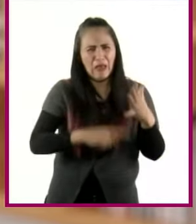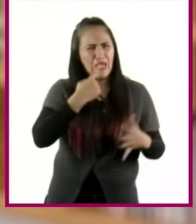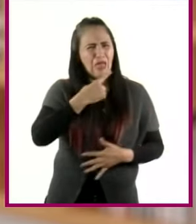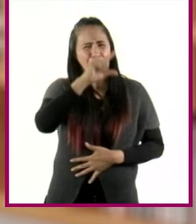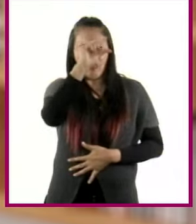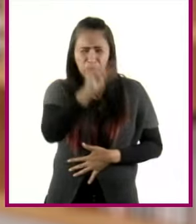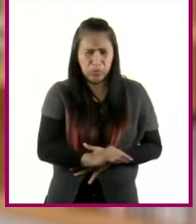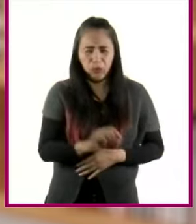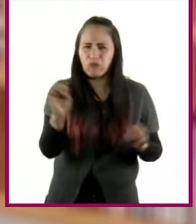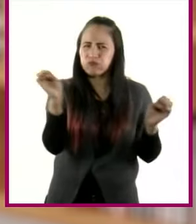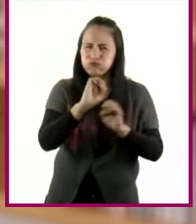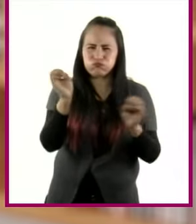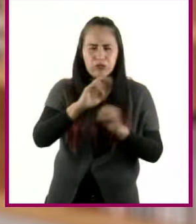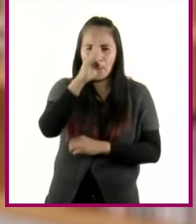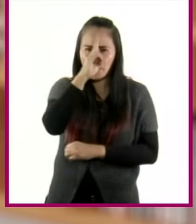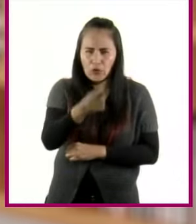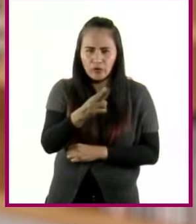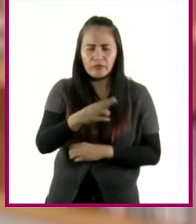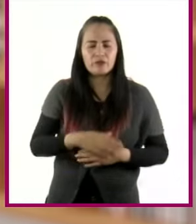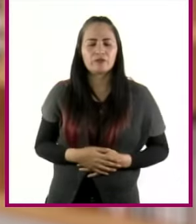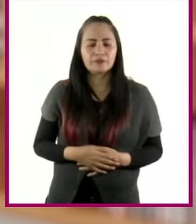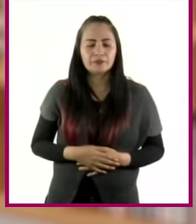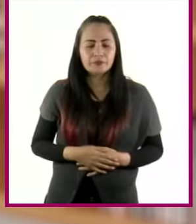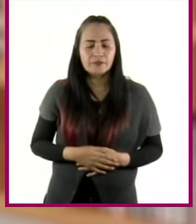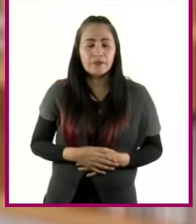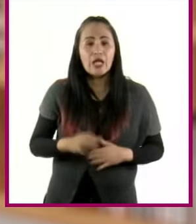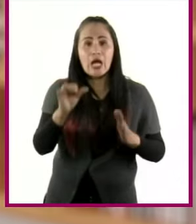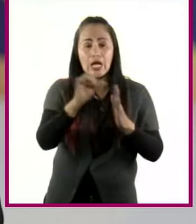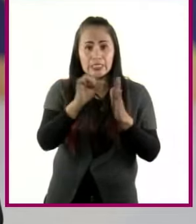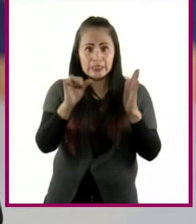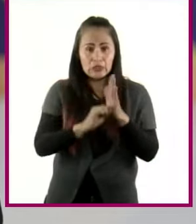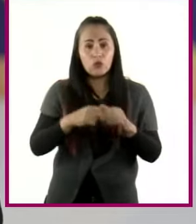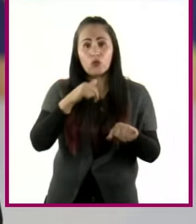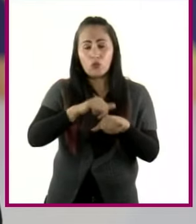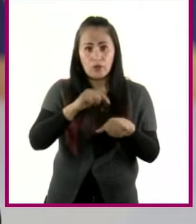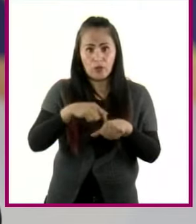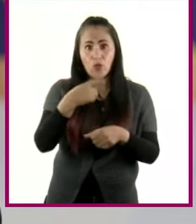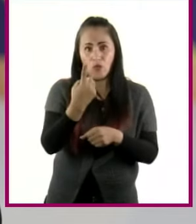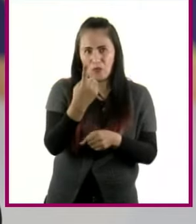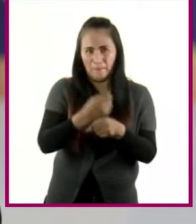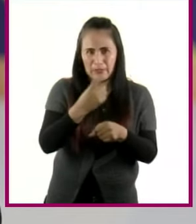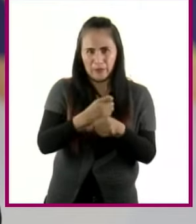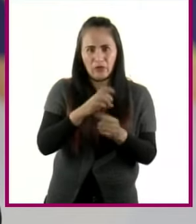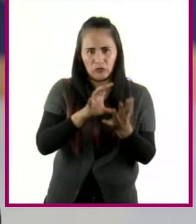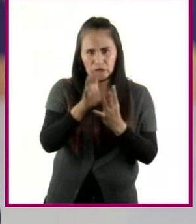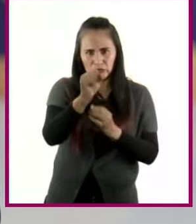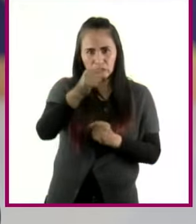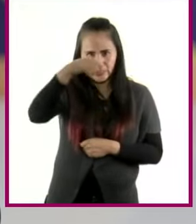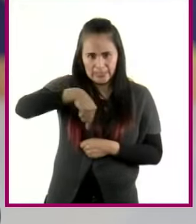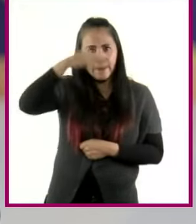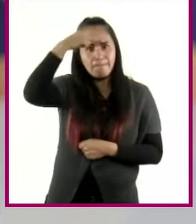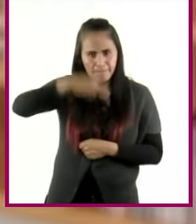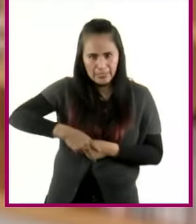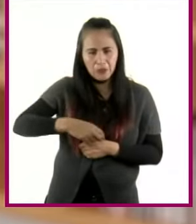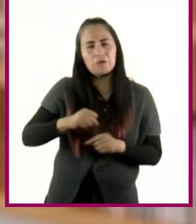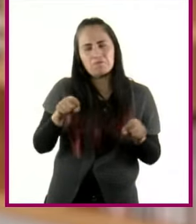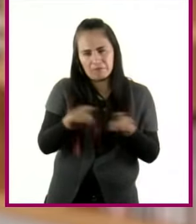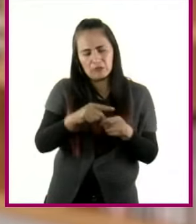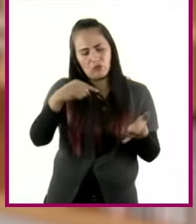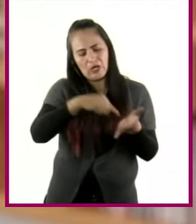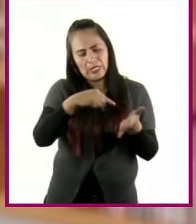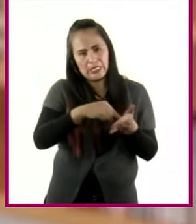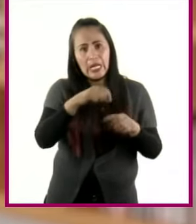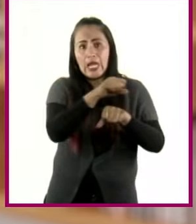degradantes. Y en el artículo 1 de nuestra Constitución se dice más o menos lo mismo. Está prohibida